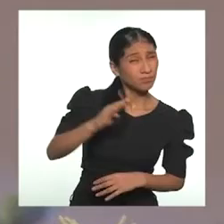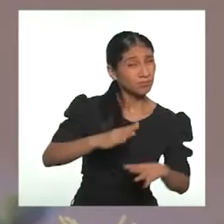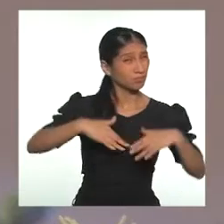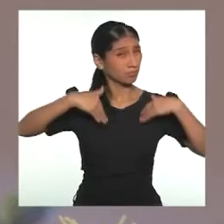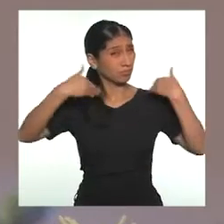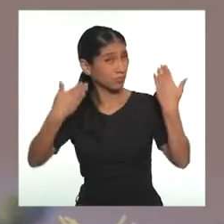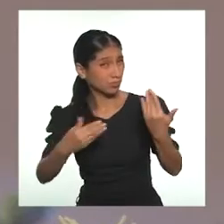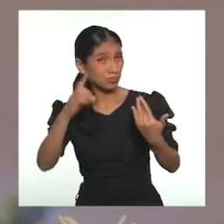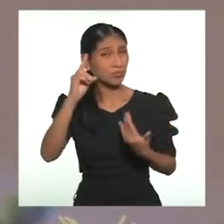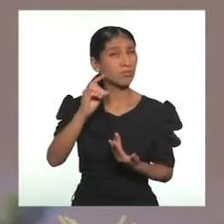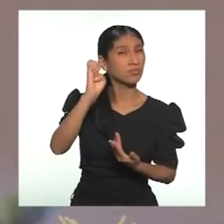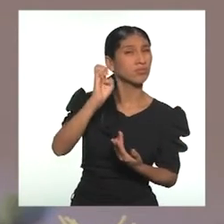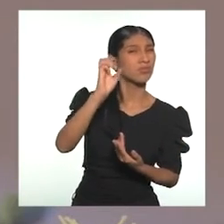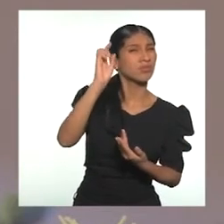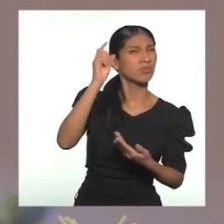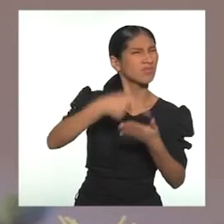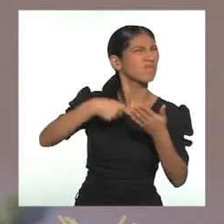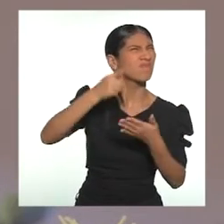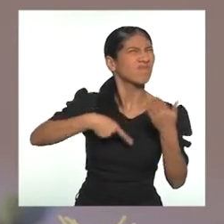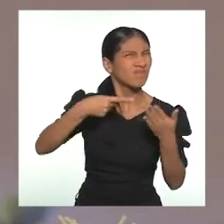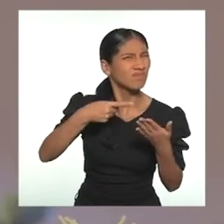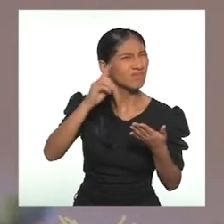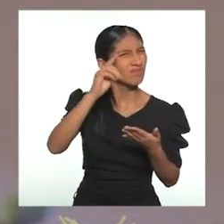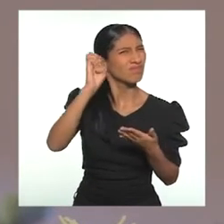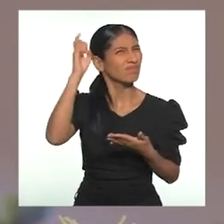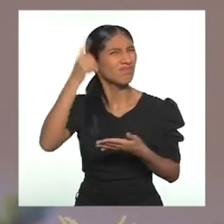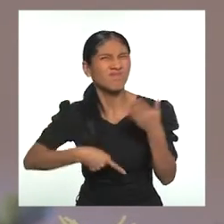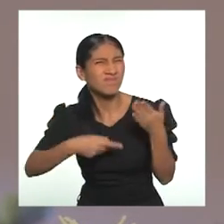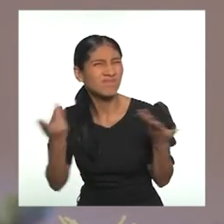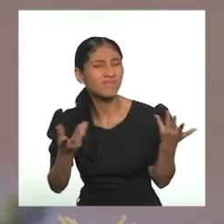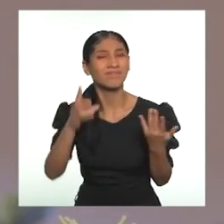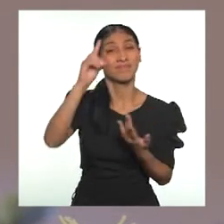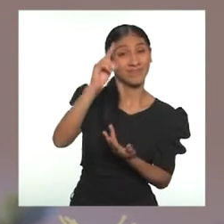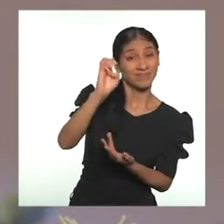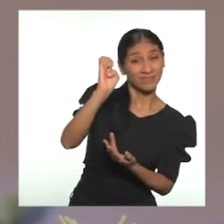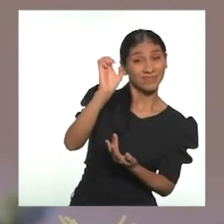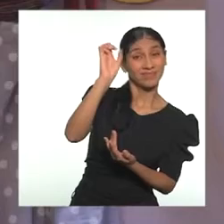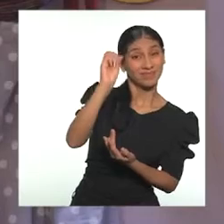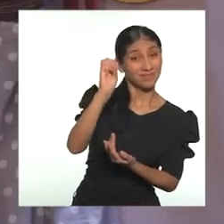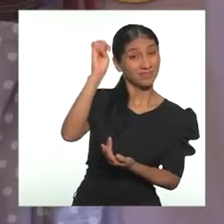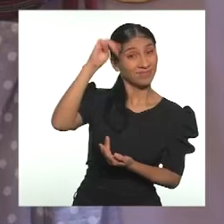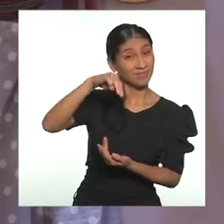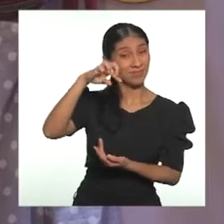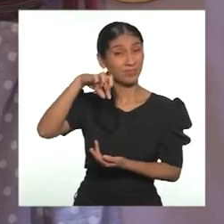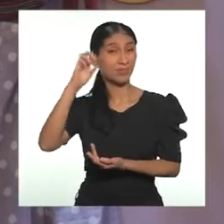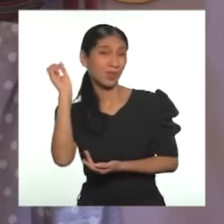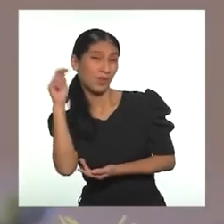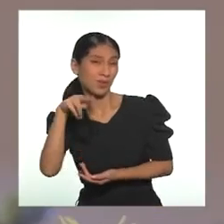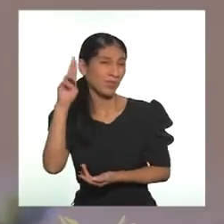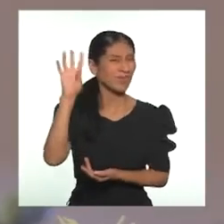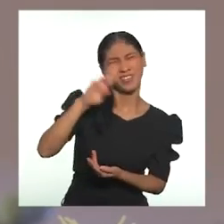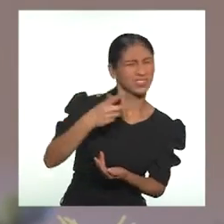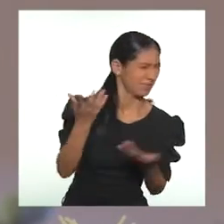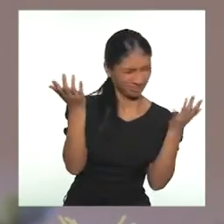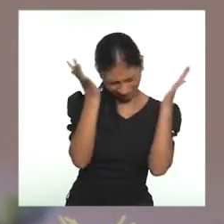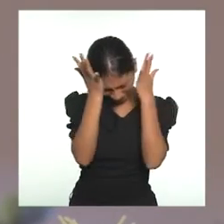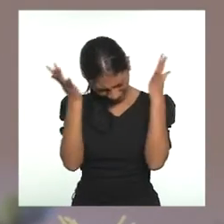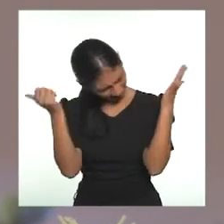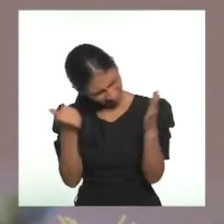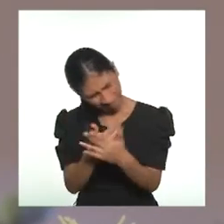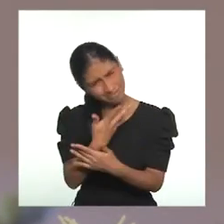¡El pescado se puede... ¿Cómo era? ¿Cómo era? Descomponer.